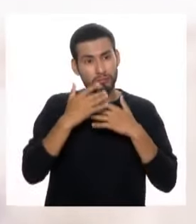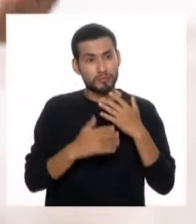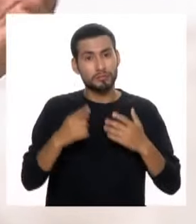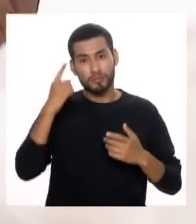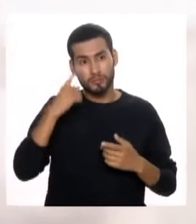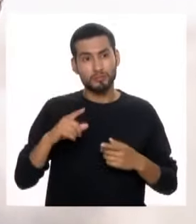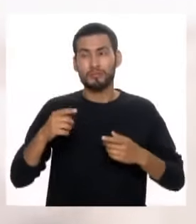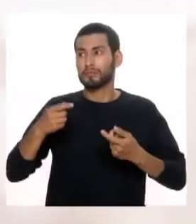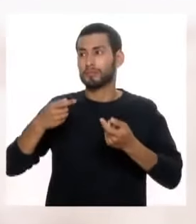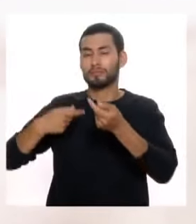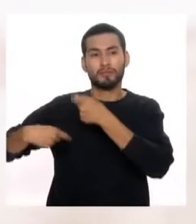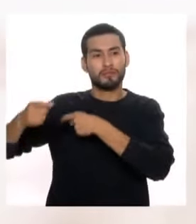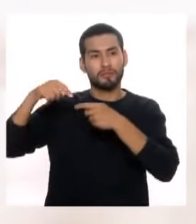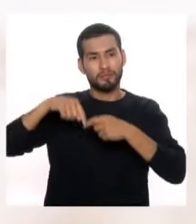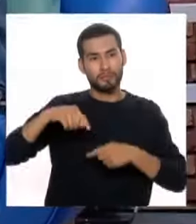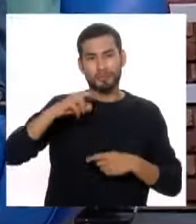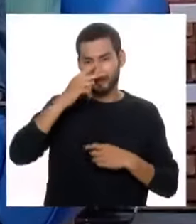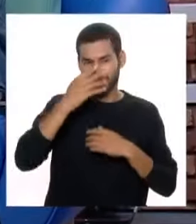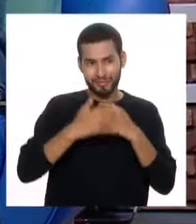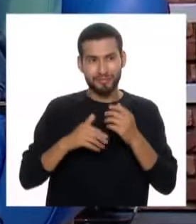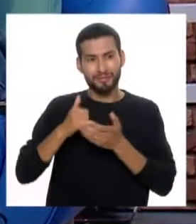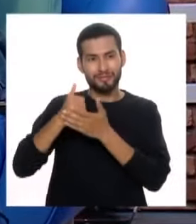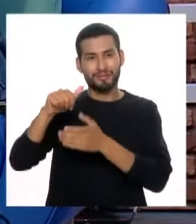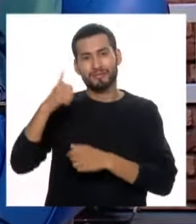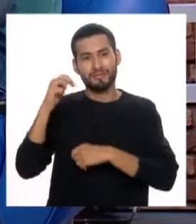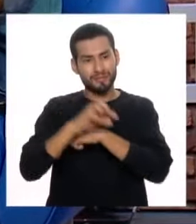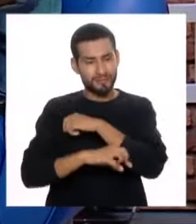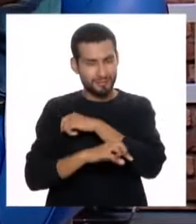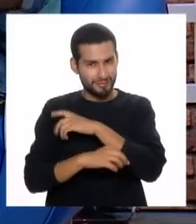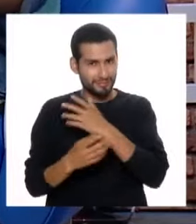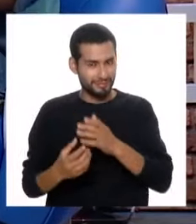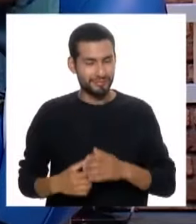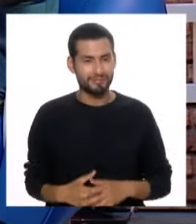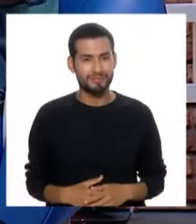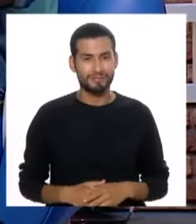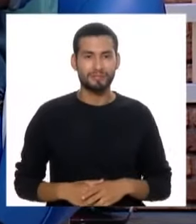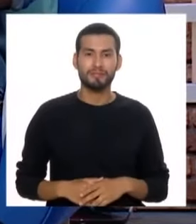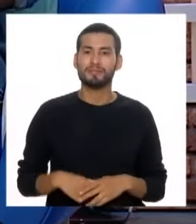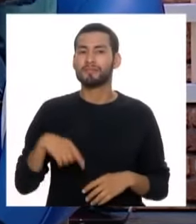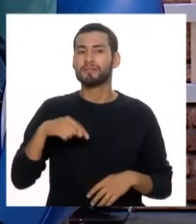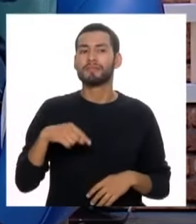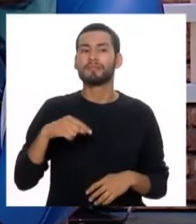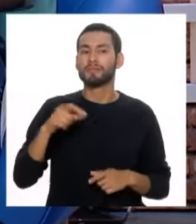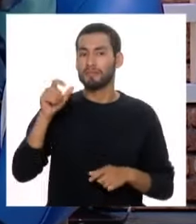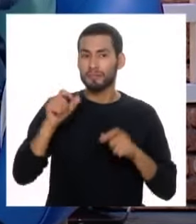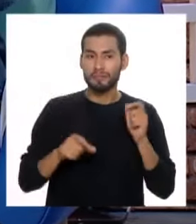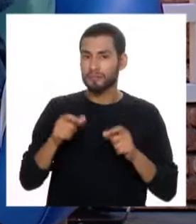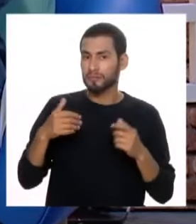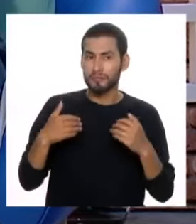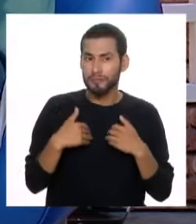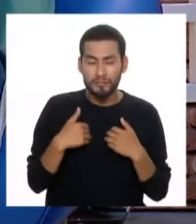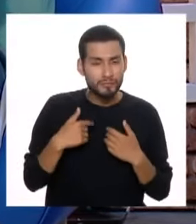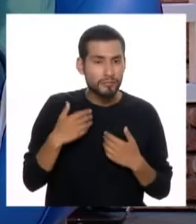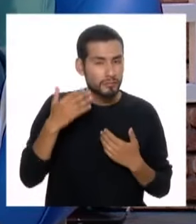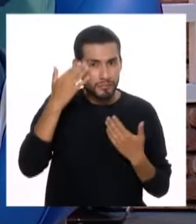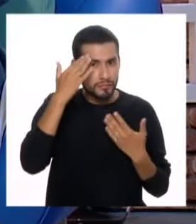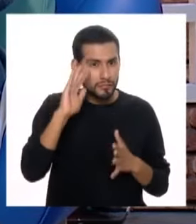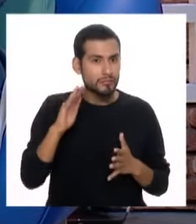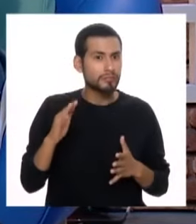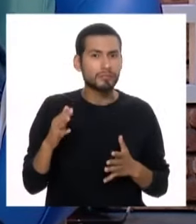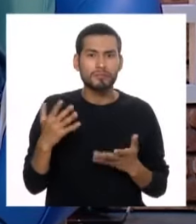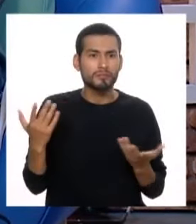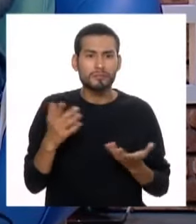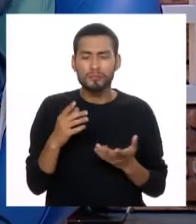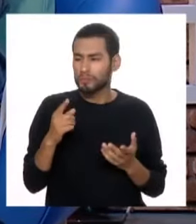para exportar sangre peruana. Para ayudar a otros. Y por ejemplo, las personas que no tienen conocimiento, de que no han